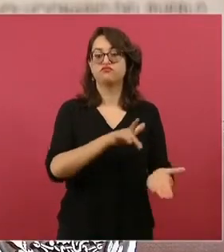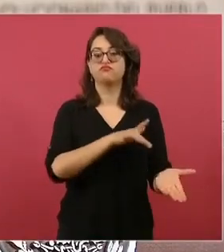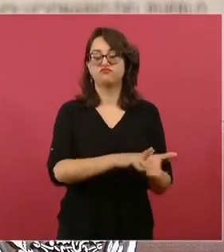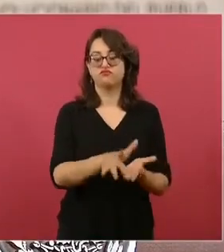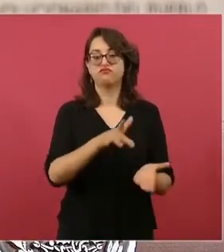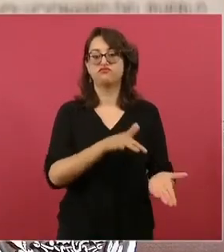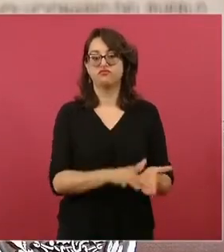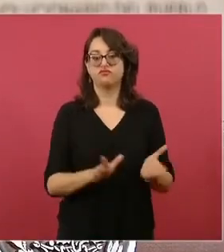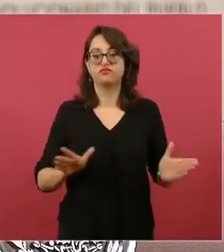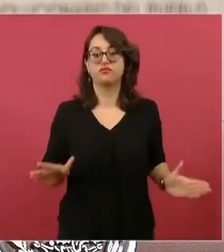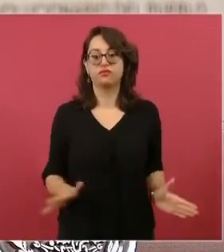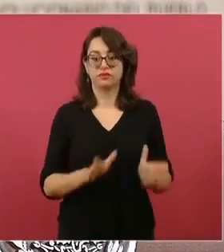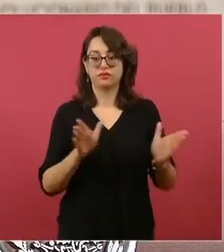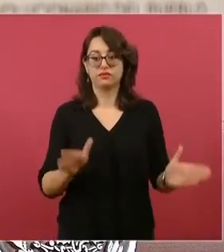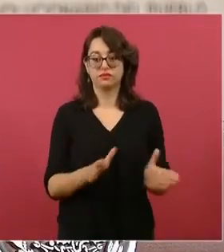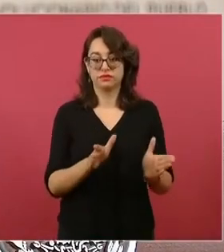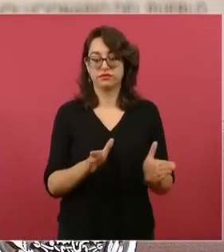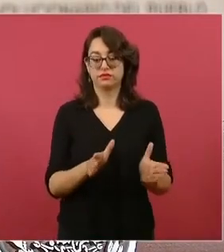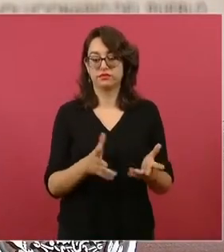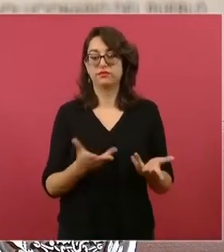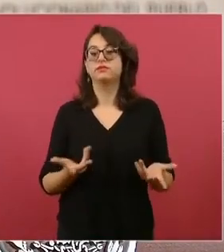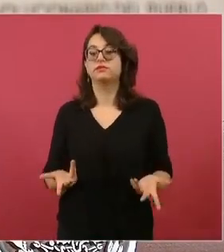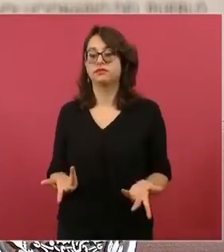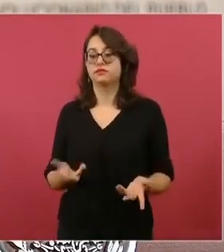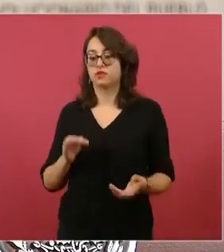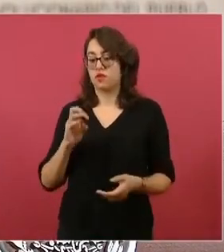gobierno de Fox